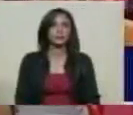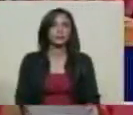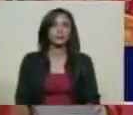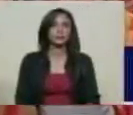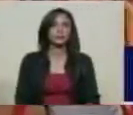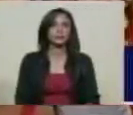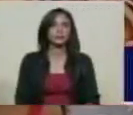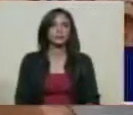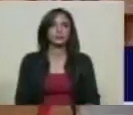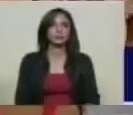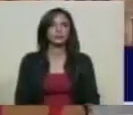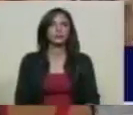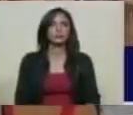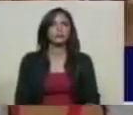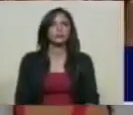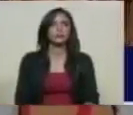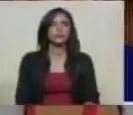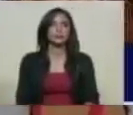En ese sentido,